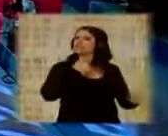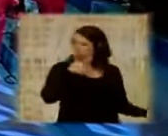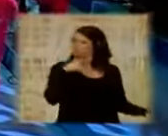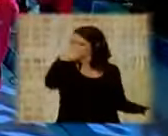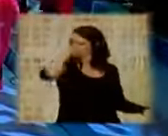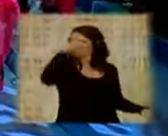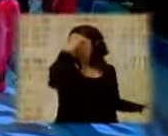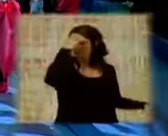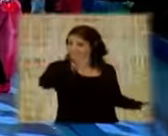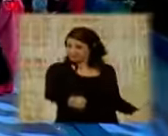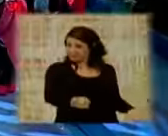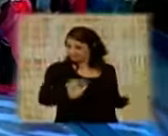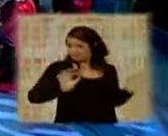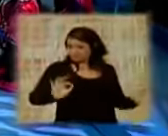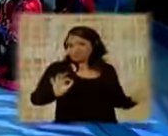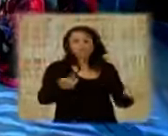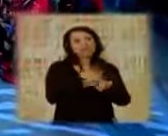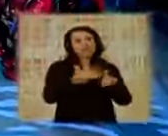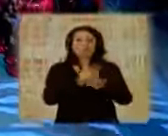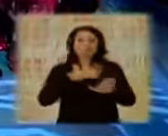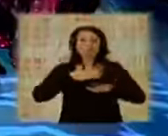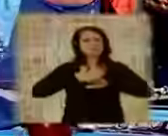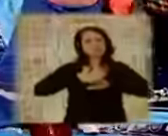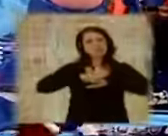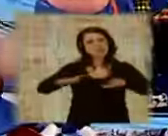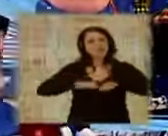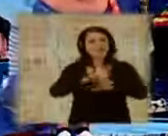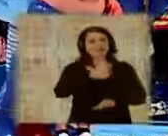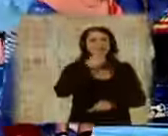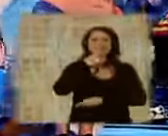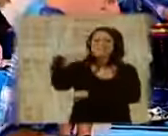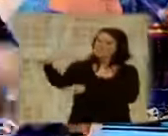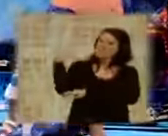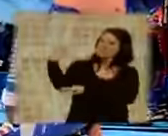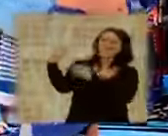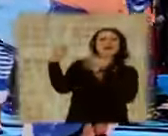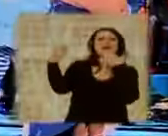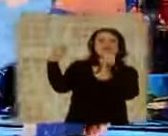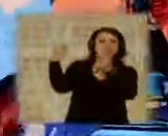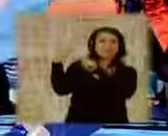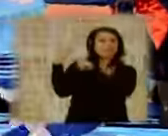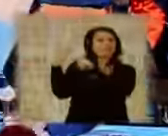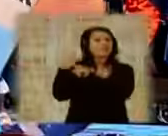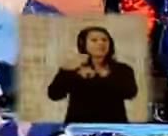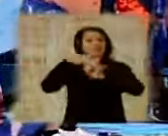sabes tú. Igual que nuestras canteras, merece bandera azul.